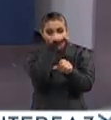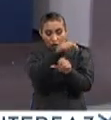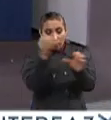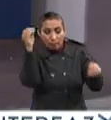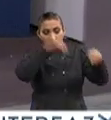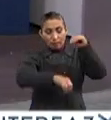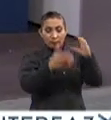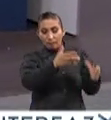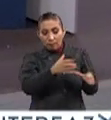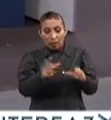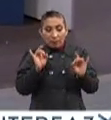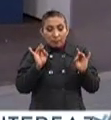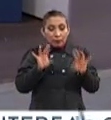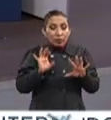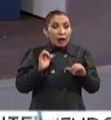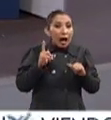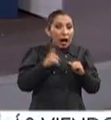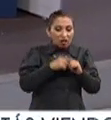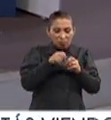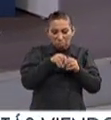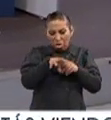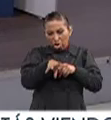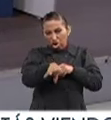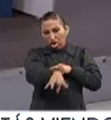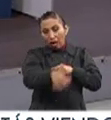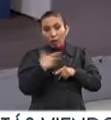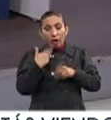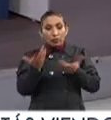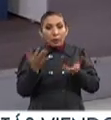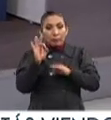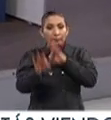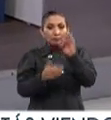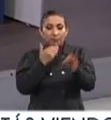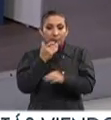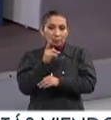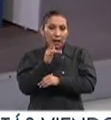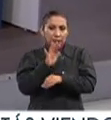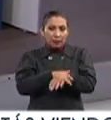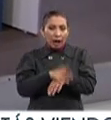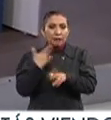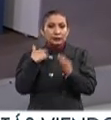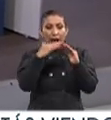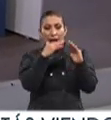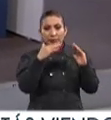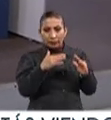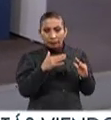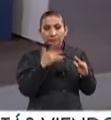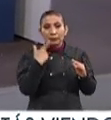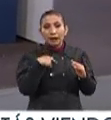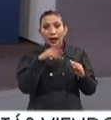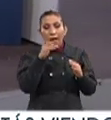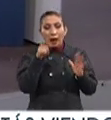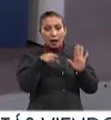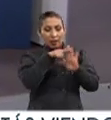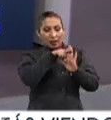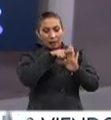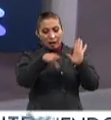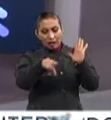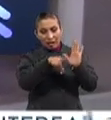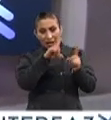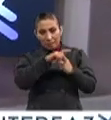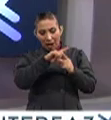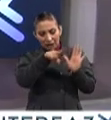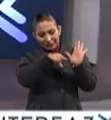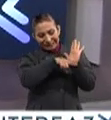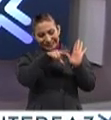los lixiviados que se pudiesen generar. ¿Qué evitamos cuando manejamos bien las pilas, principalmente desde casa? Que el polo negativo con el polo